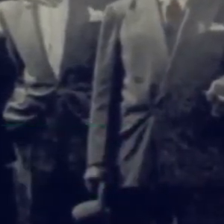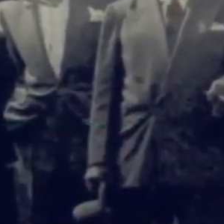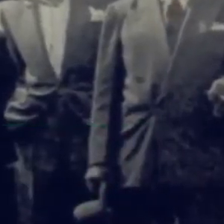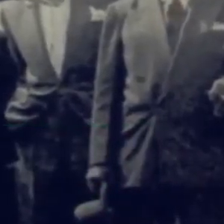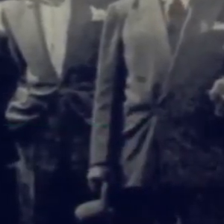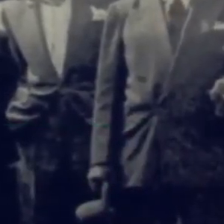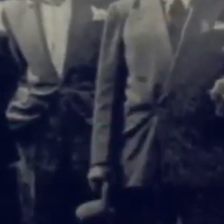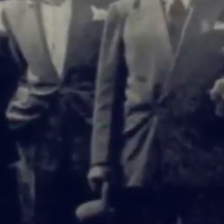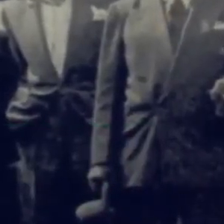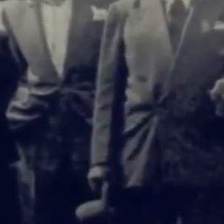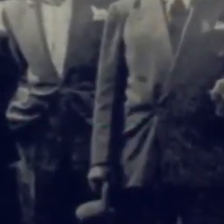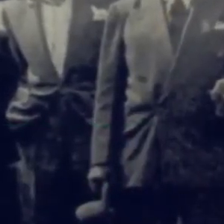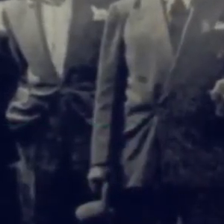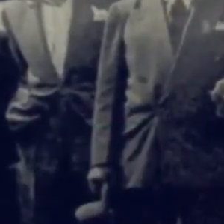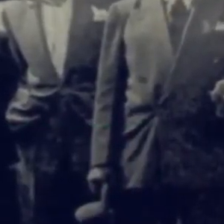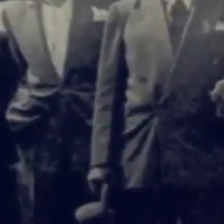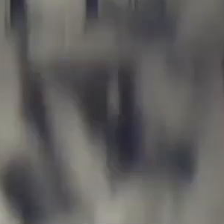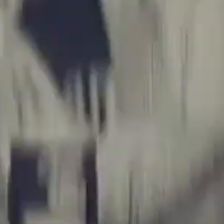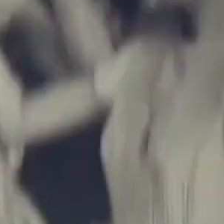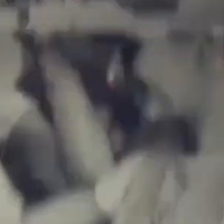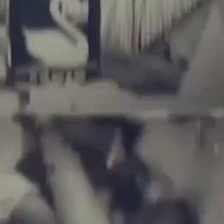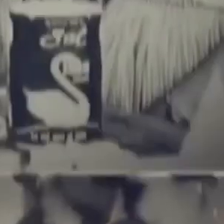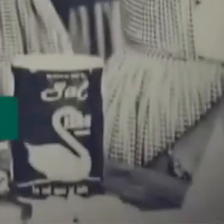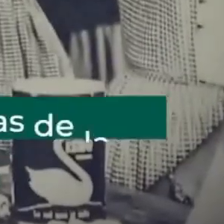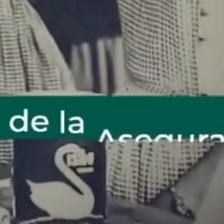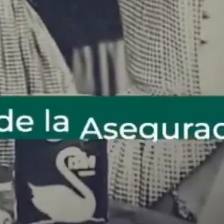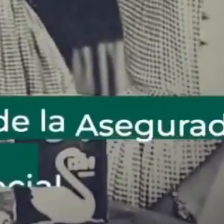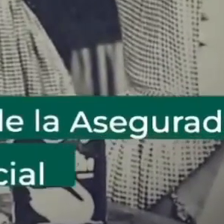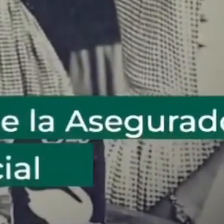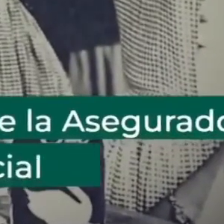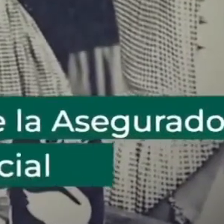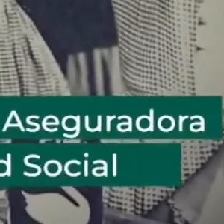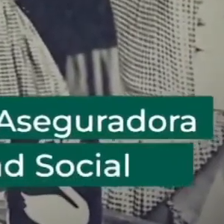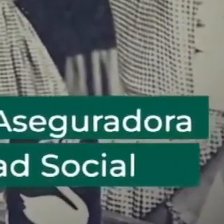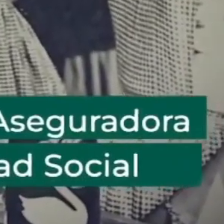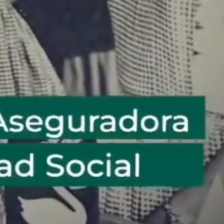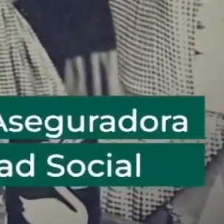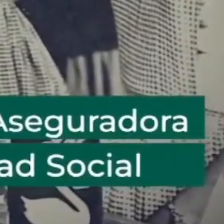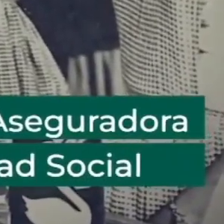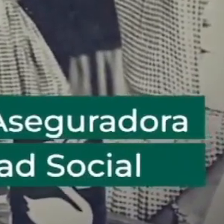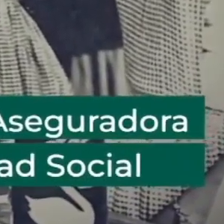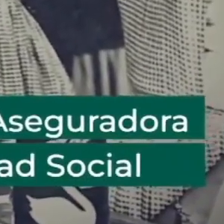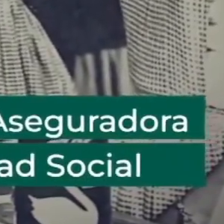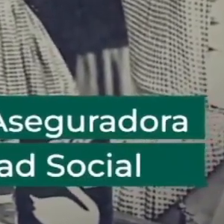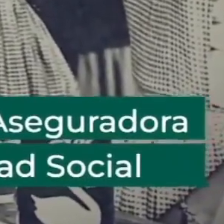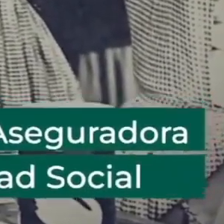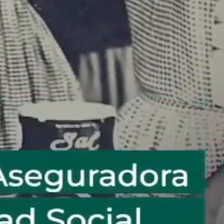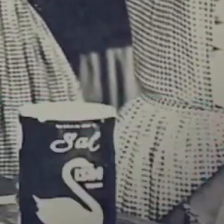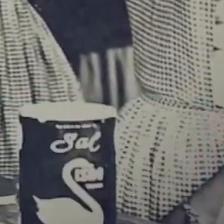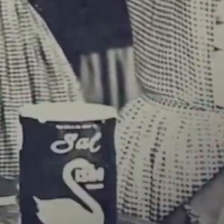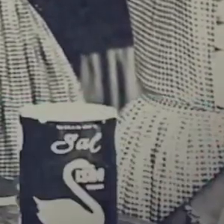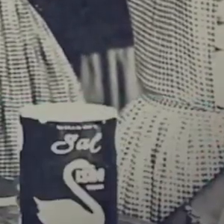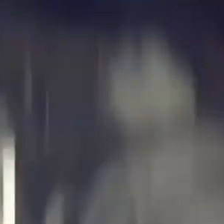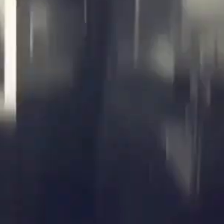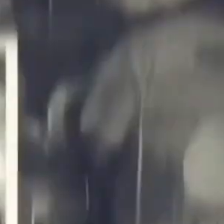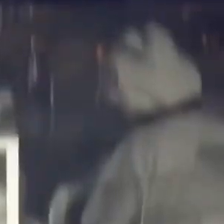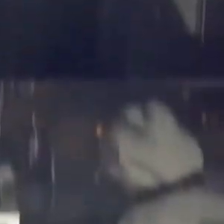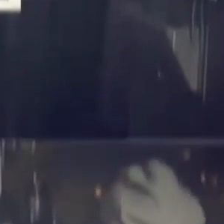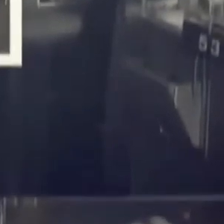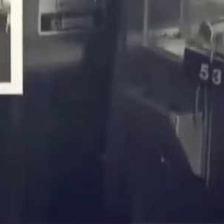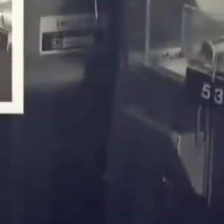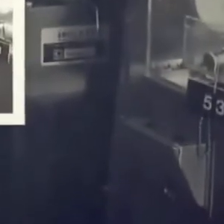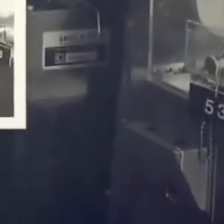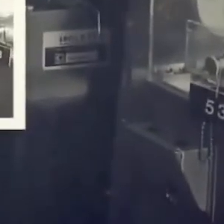Rojos de México y los Azules de Veracruz. Benito Coquet convierte las casas de la aseguradora en centros de seguridad social. La Convención